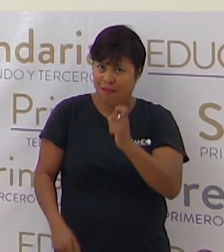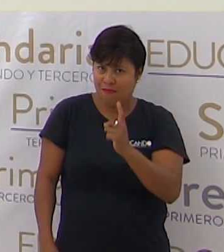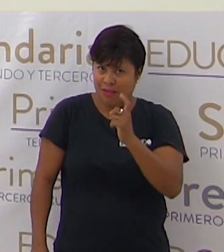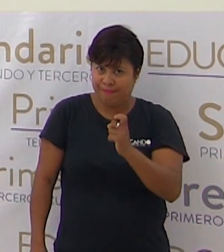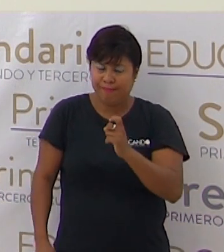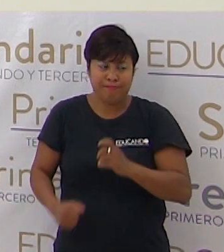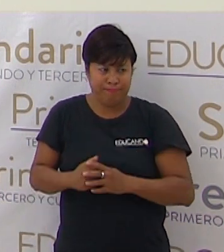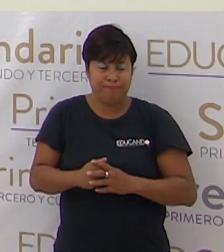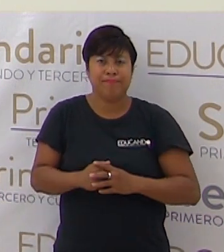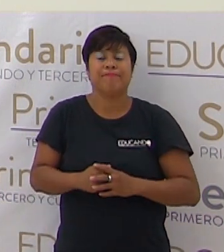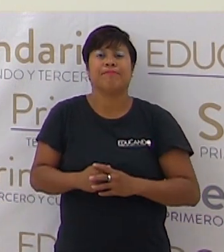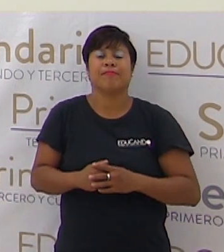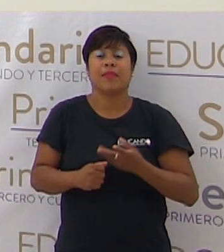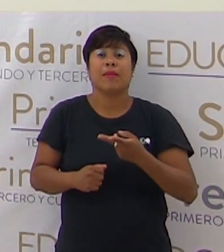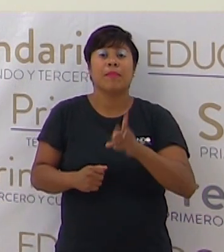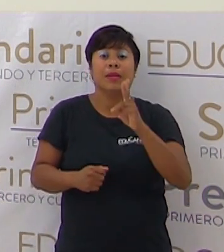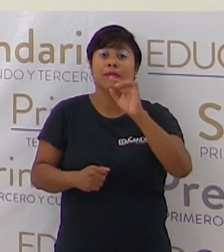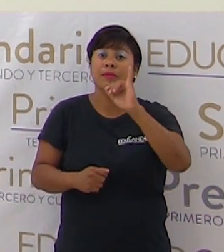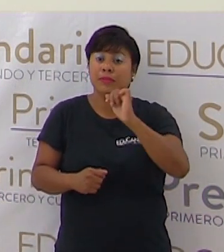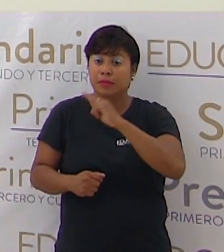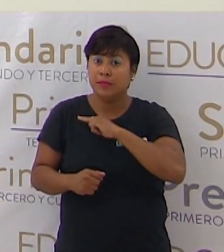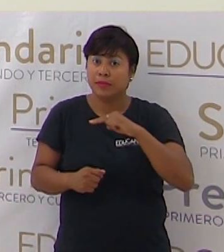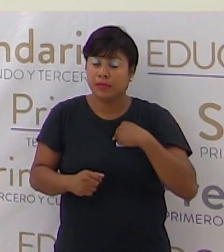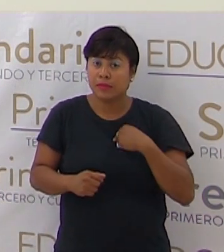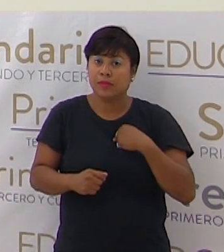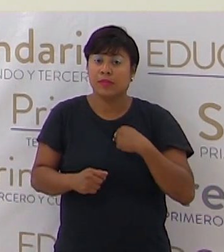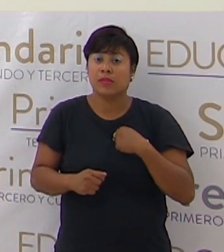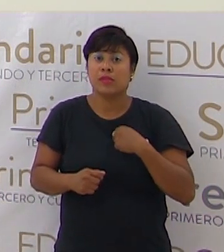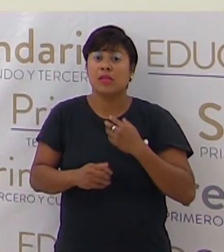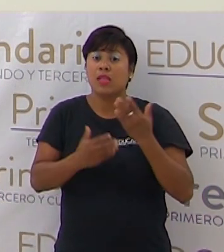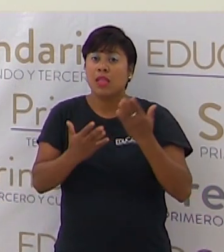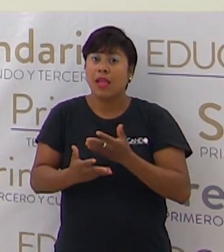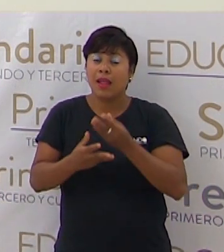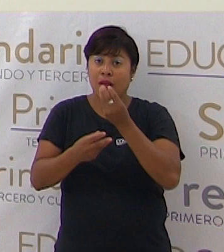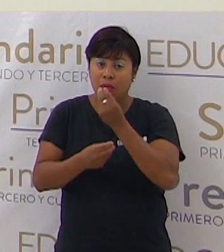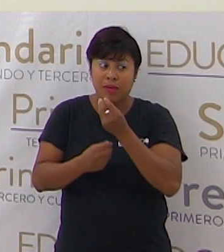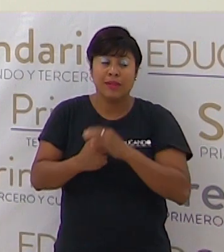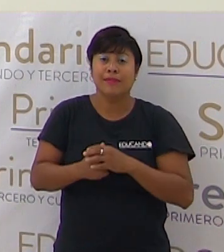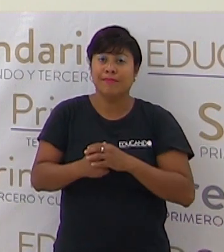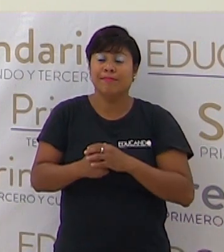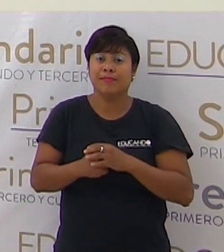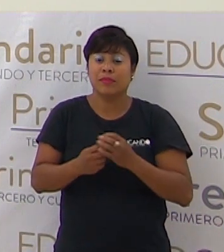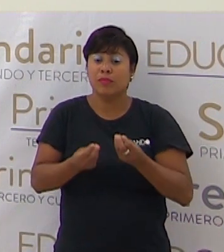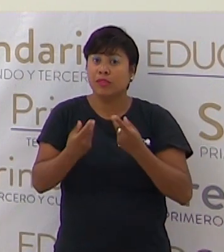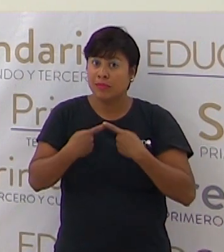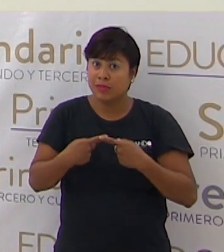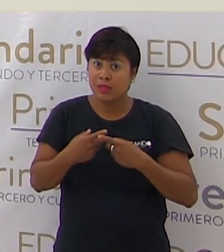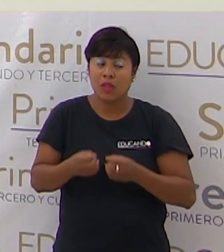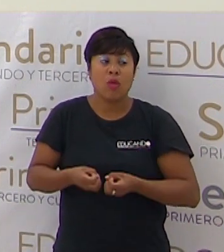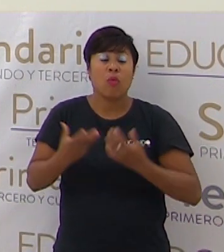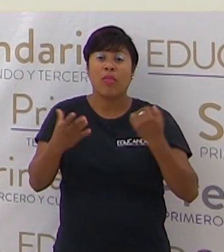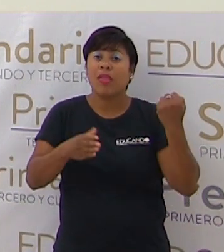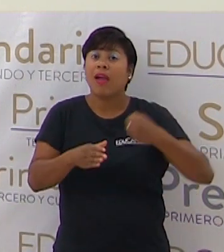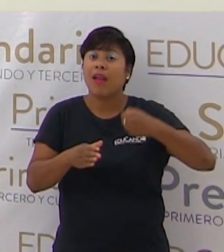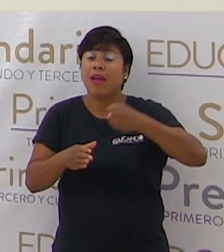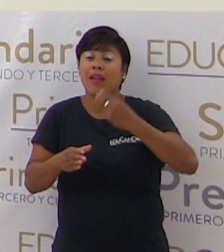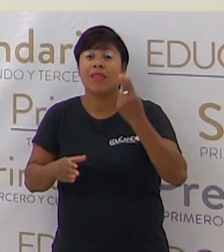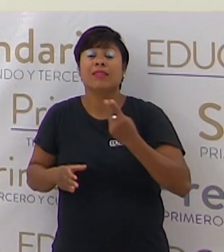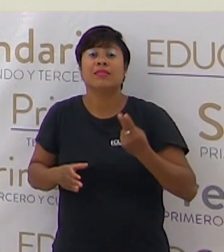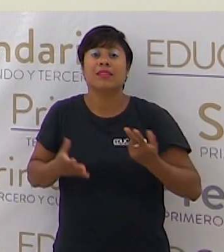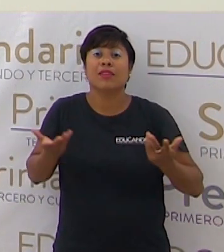agua. Ah, pero si los que llegaron a comer son 20, entonces ¿cuántas jarritas necesito?